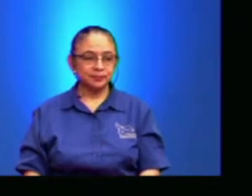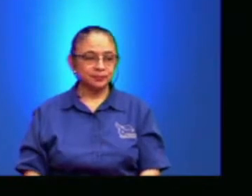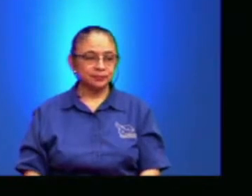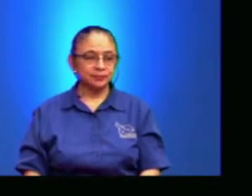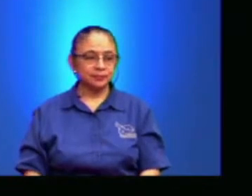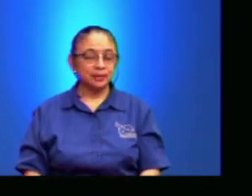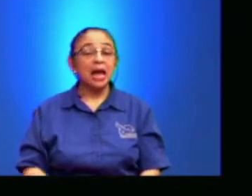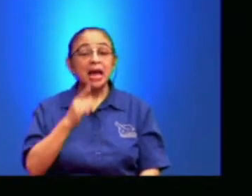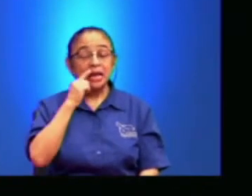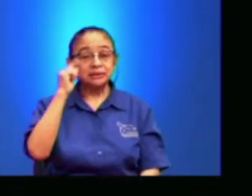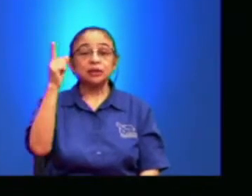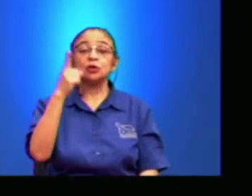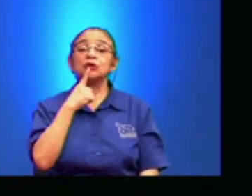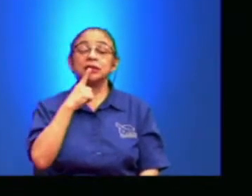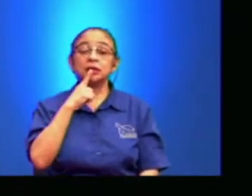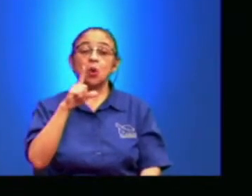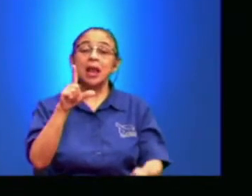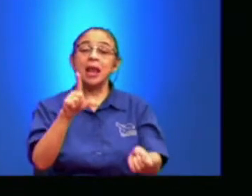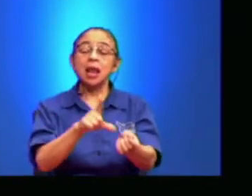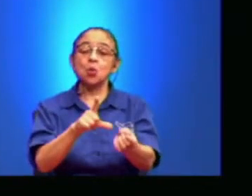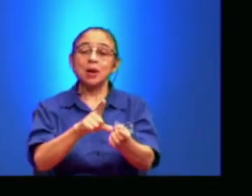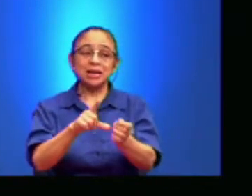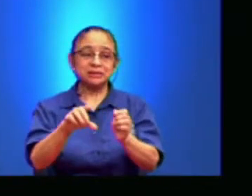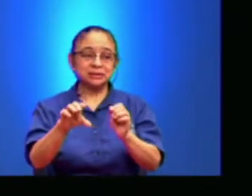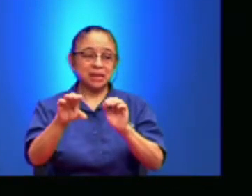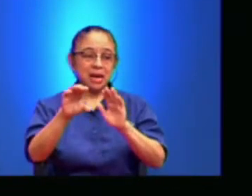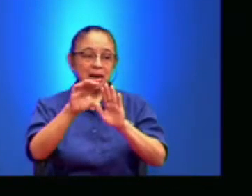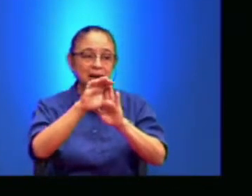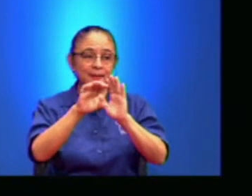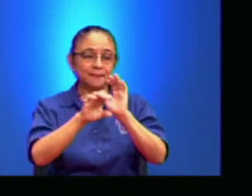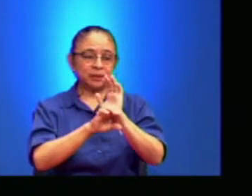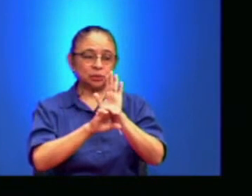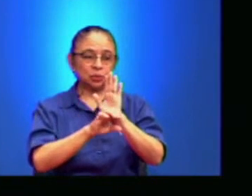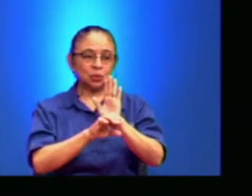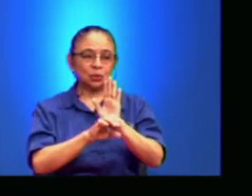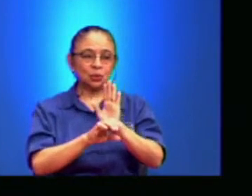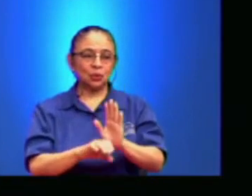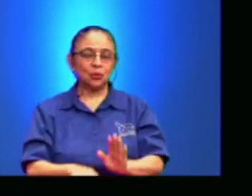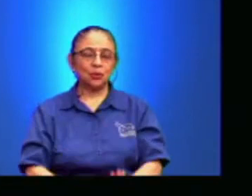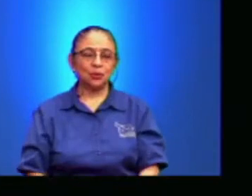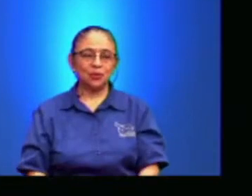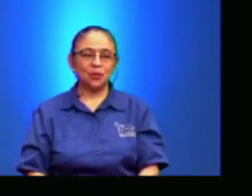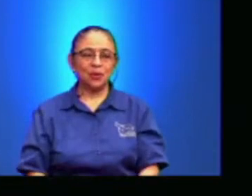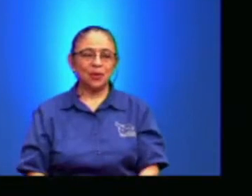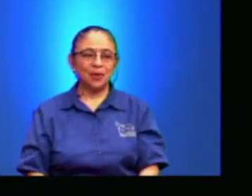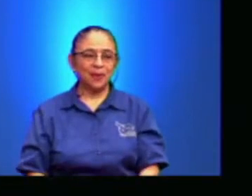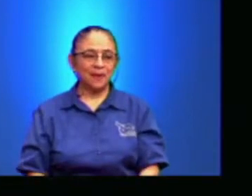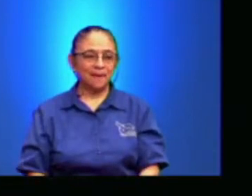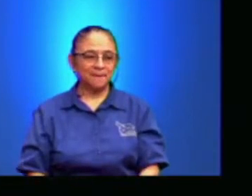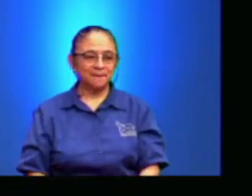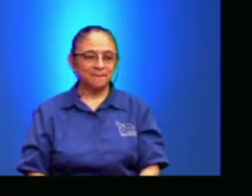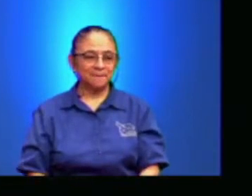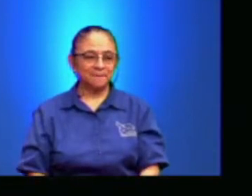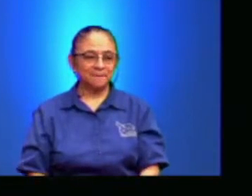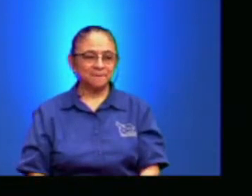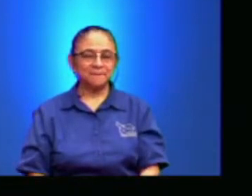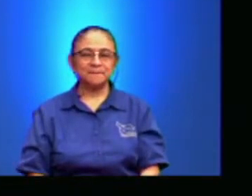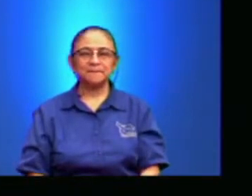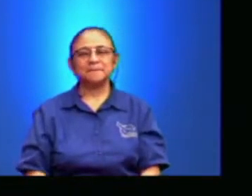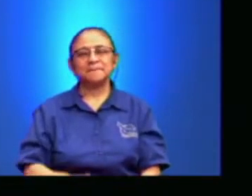el señor lo dijo de luca de 24 a 15 46 pero creo que es el